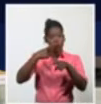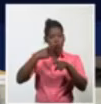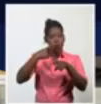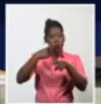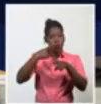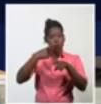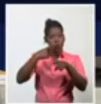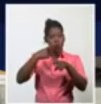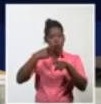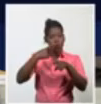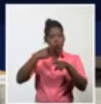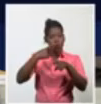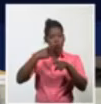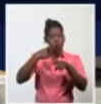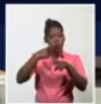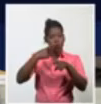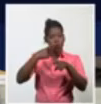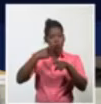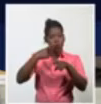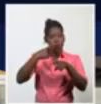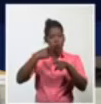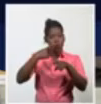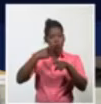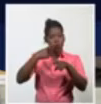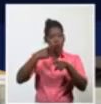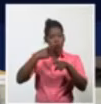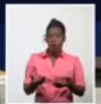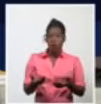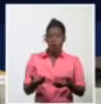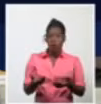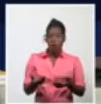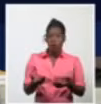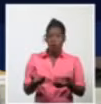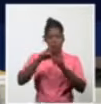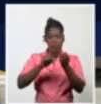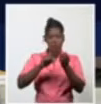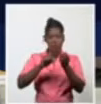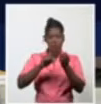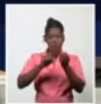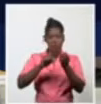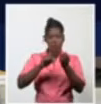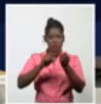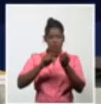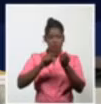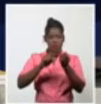Muñoz de Matanza. Y se incorporaron 2 pacientes más graves,